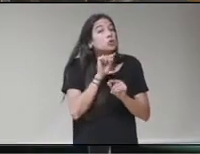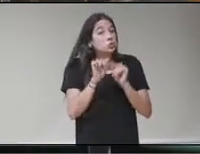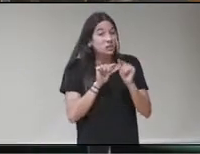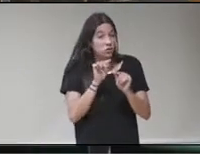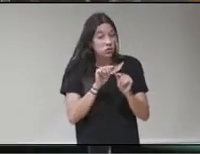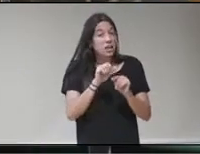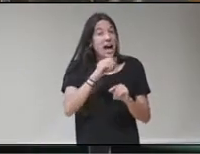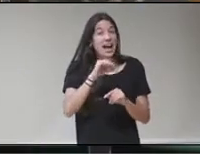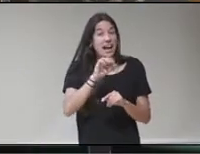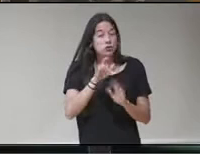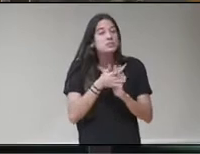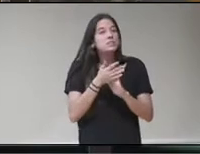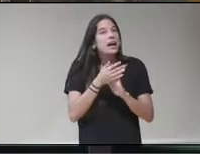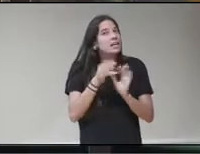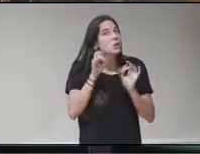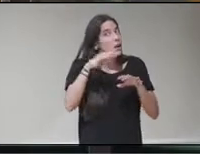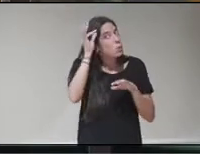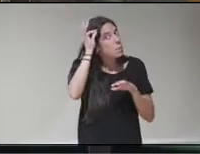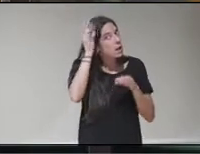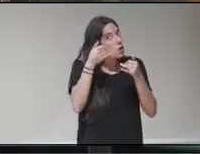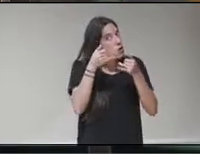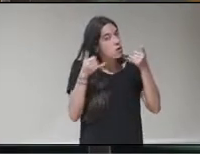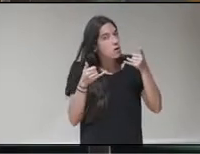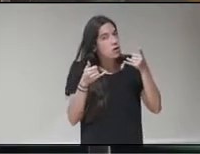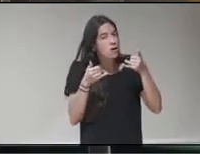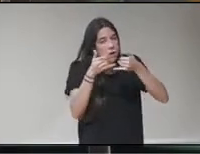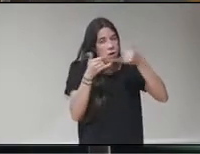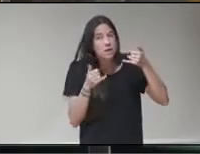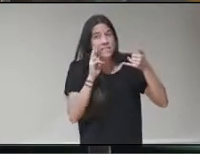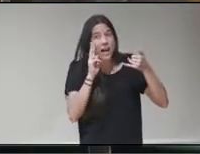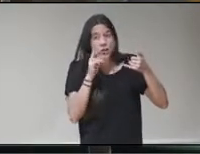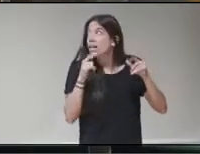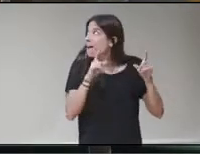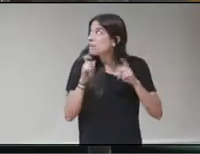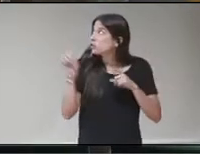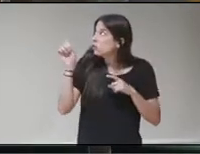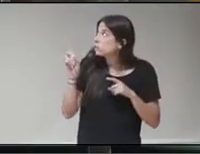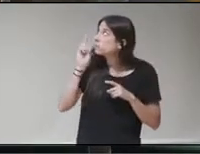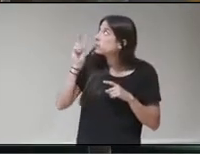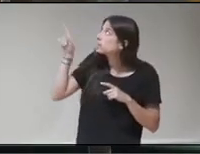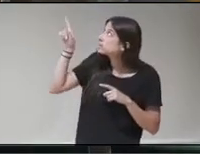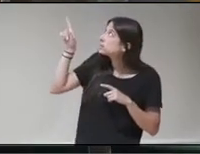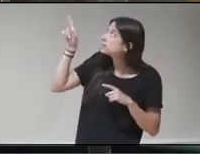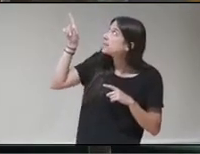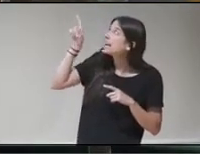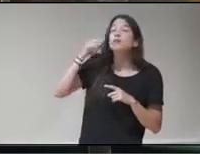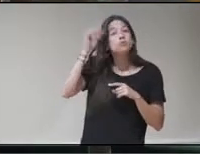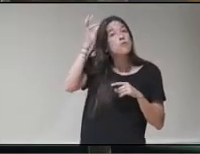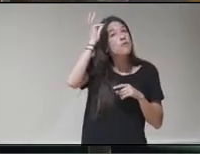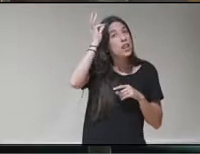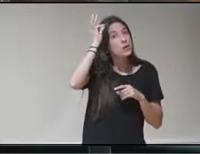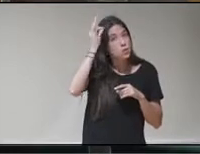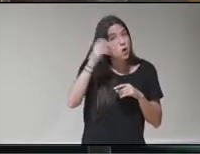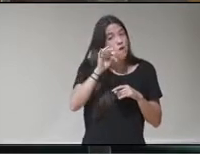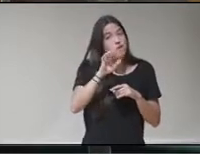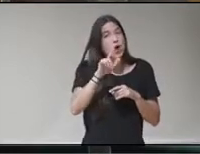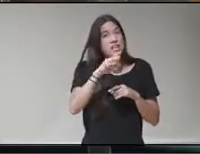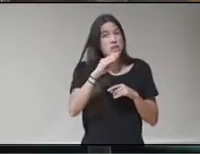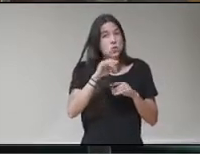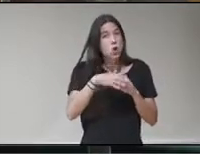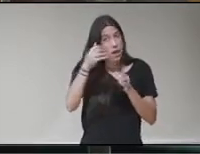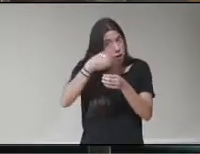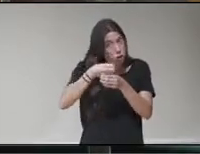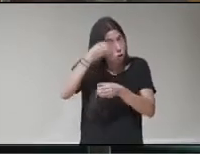tienen el grosor de un pelo. De hecho, fijaos en esta foto que pongo aquí. Esto es un folículo piloso. Este es el pelo, esta especie de tronco